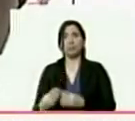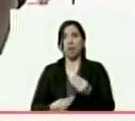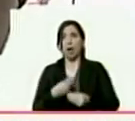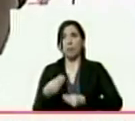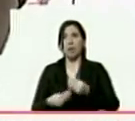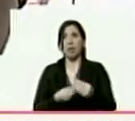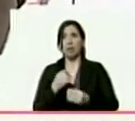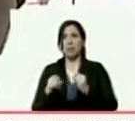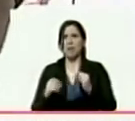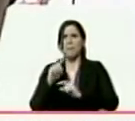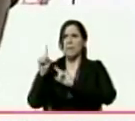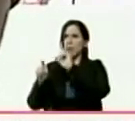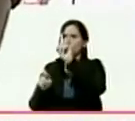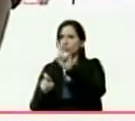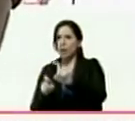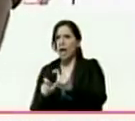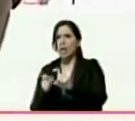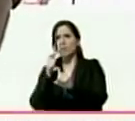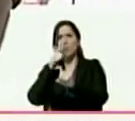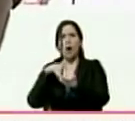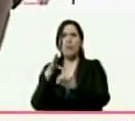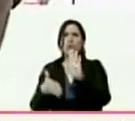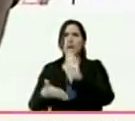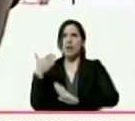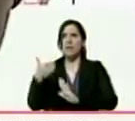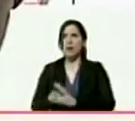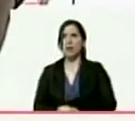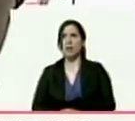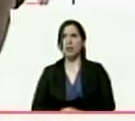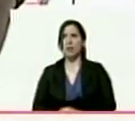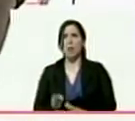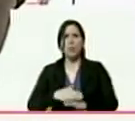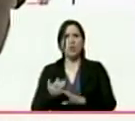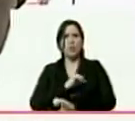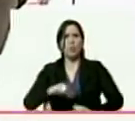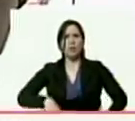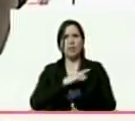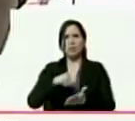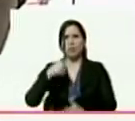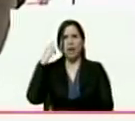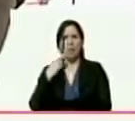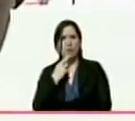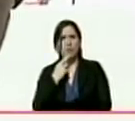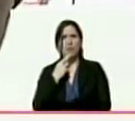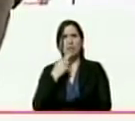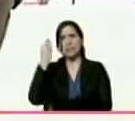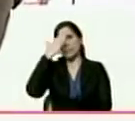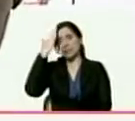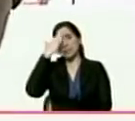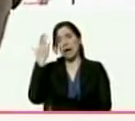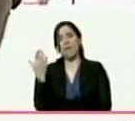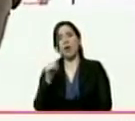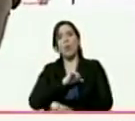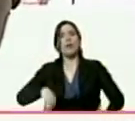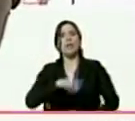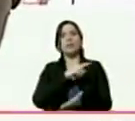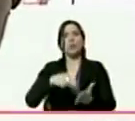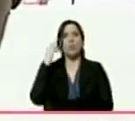y preguntarle al pueblo qué querían, ¿por qué no lo hicieron? ¿Por qué a la Guardia Nacional, que saben que la Guardia Nacional no iba a caer en provocaciones,